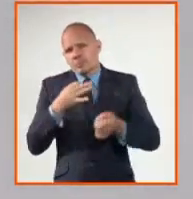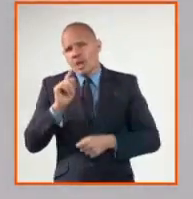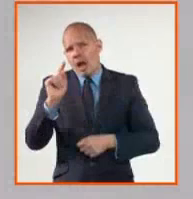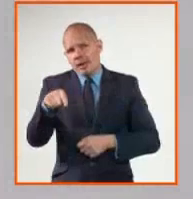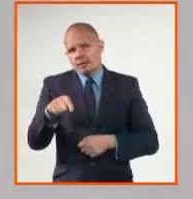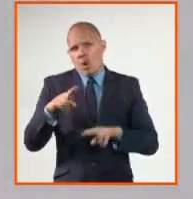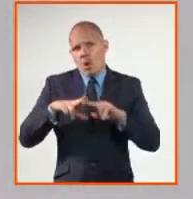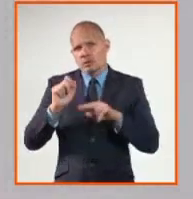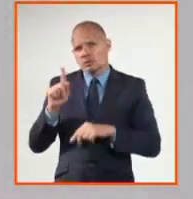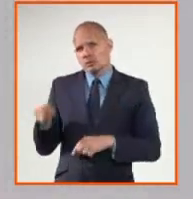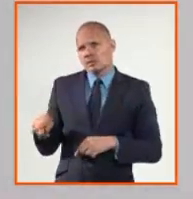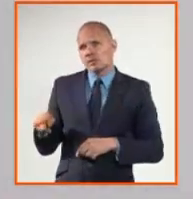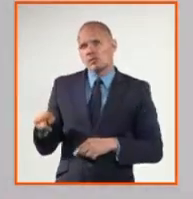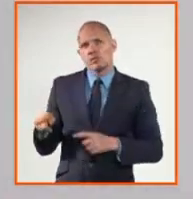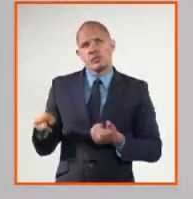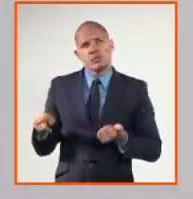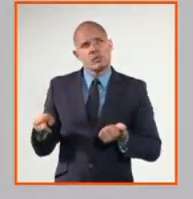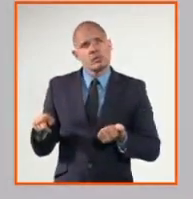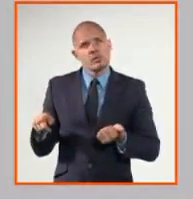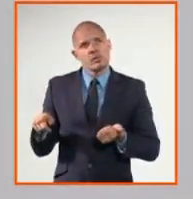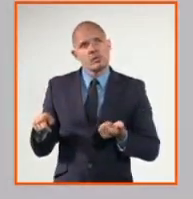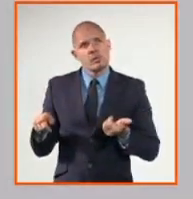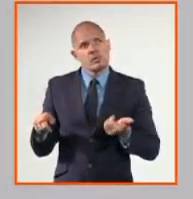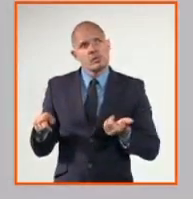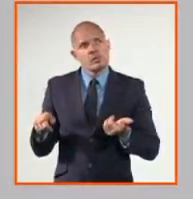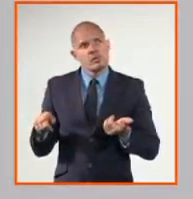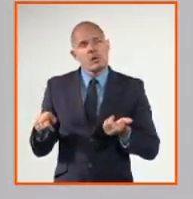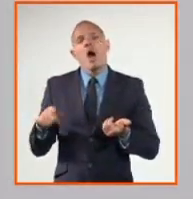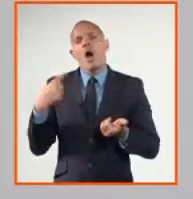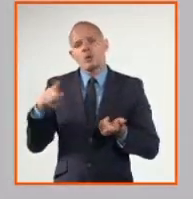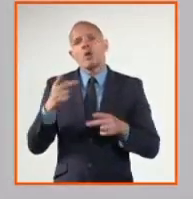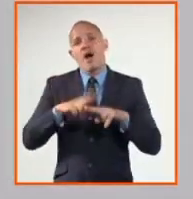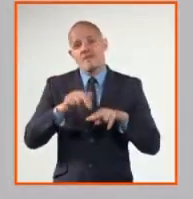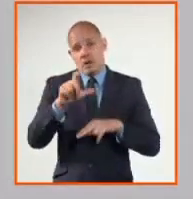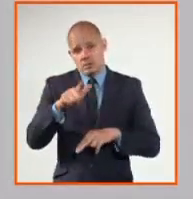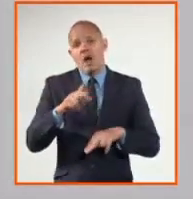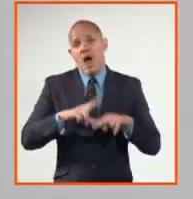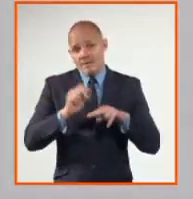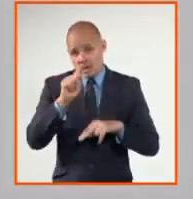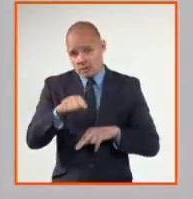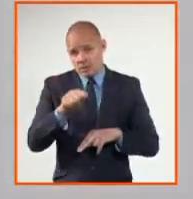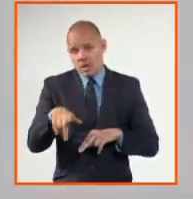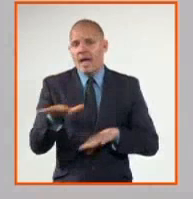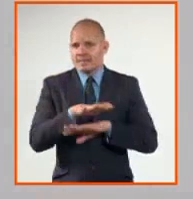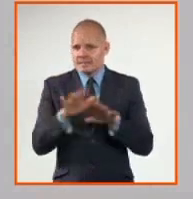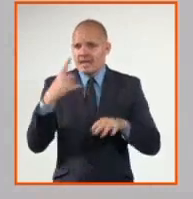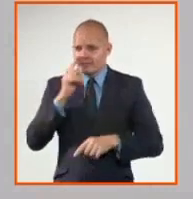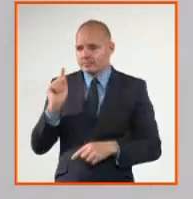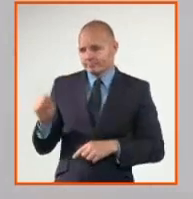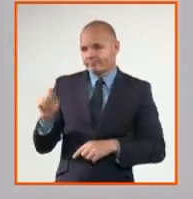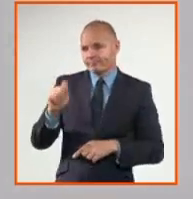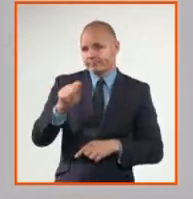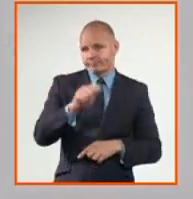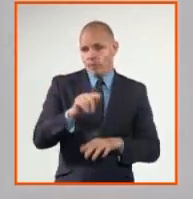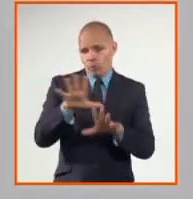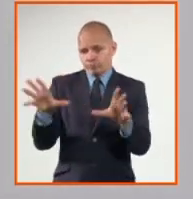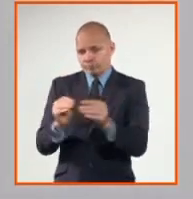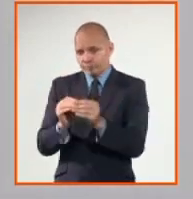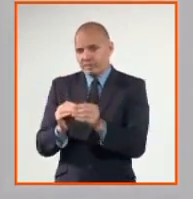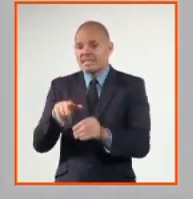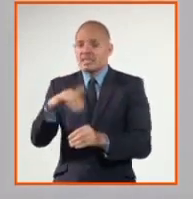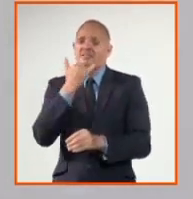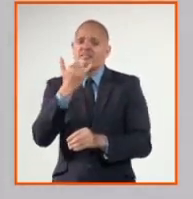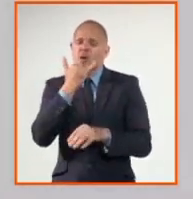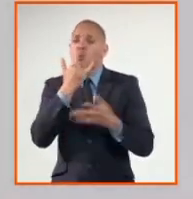y y este habana también tenemos aproximadamente 400 más agua en afectación